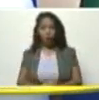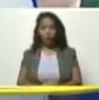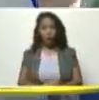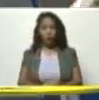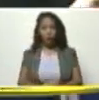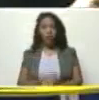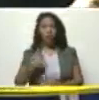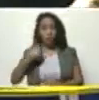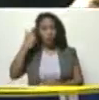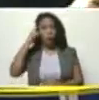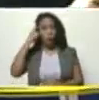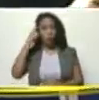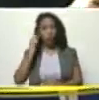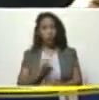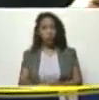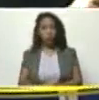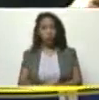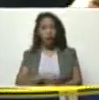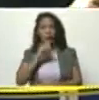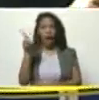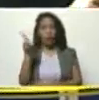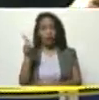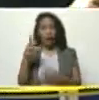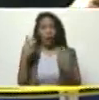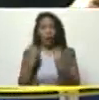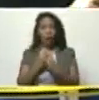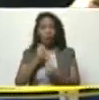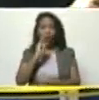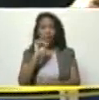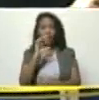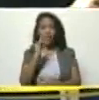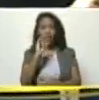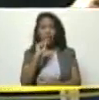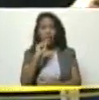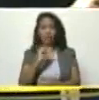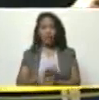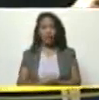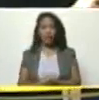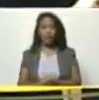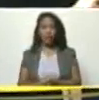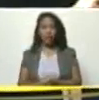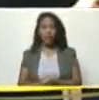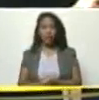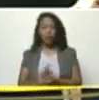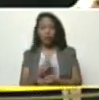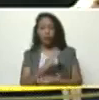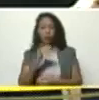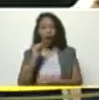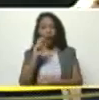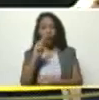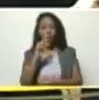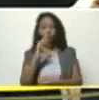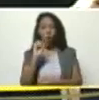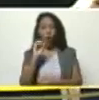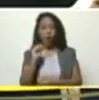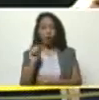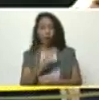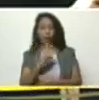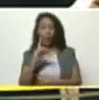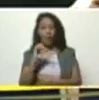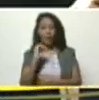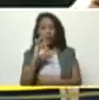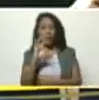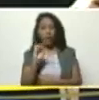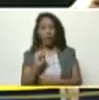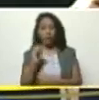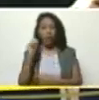Lo recuerdo, allá estuvieron con Iris, Aurora, Desiré,